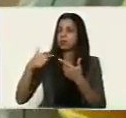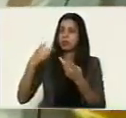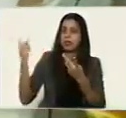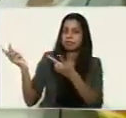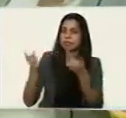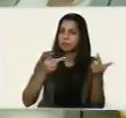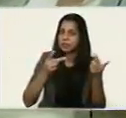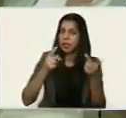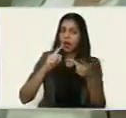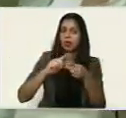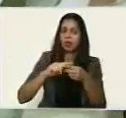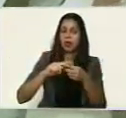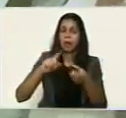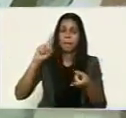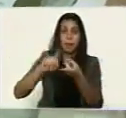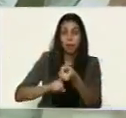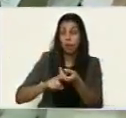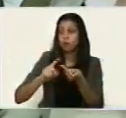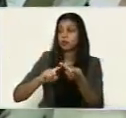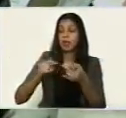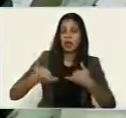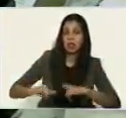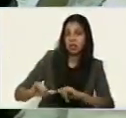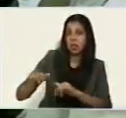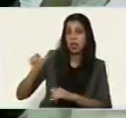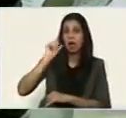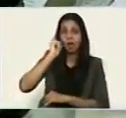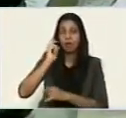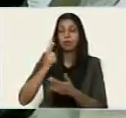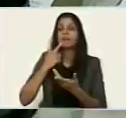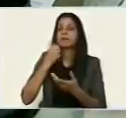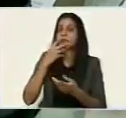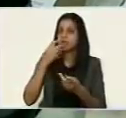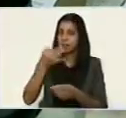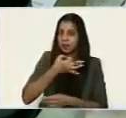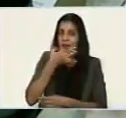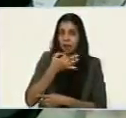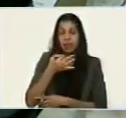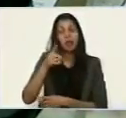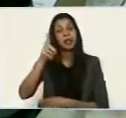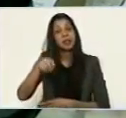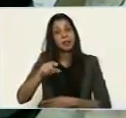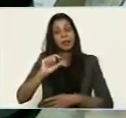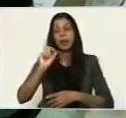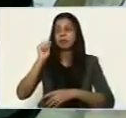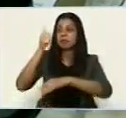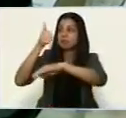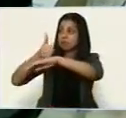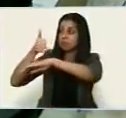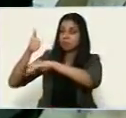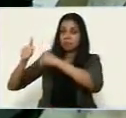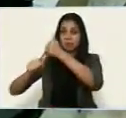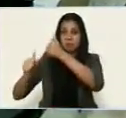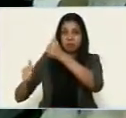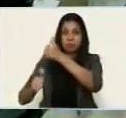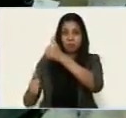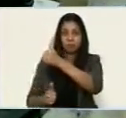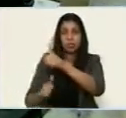conmigo, a mi familia. Buenas tardes a la Junta Directiva, a Fidel, a